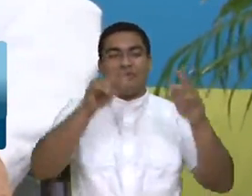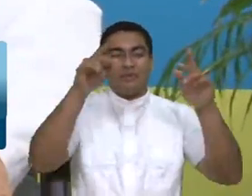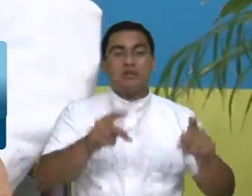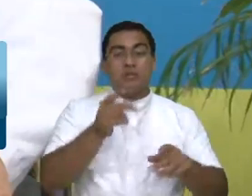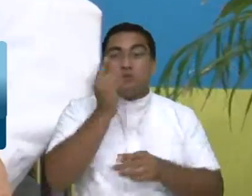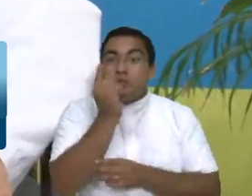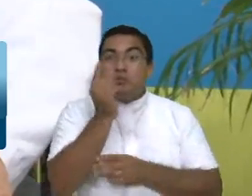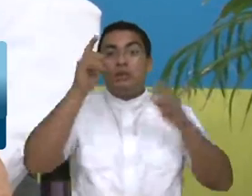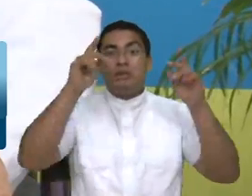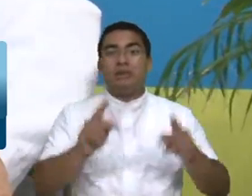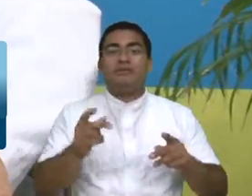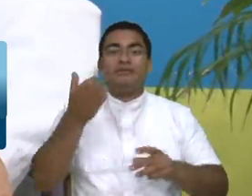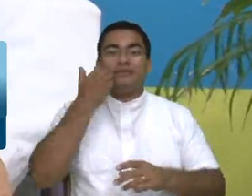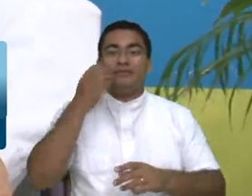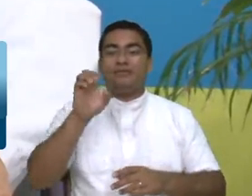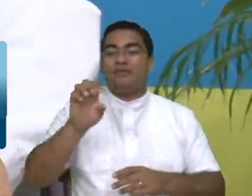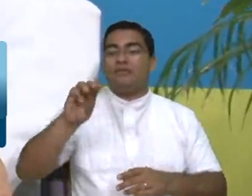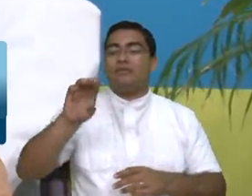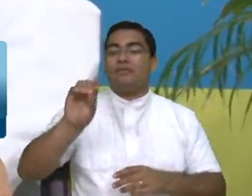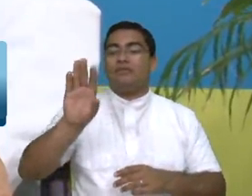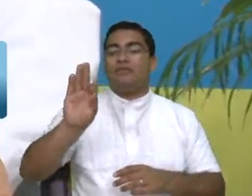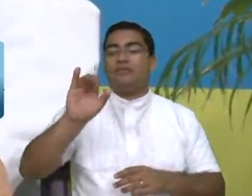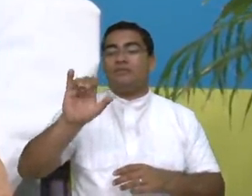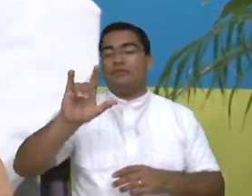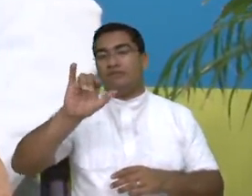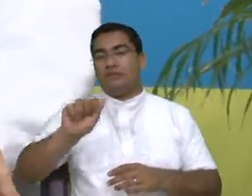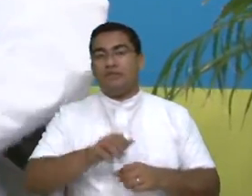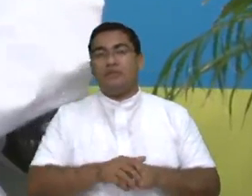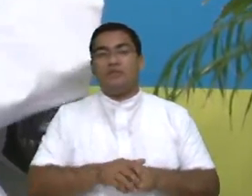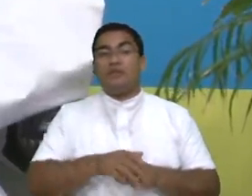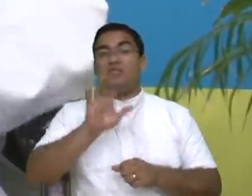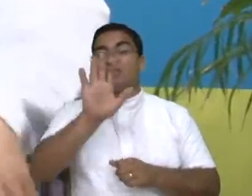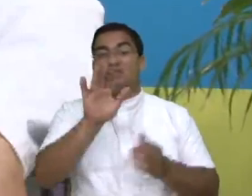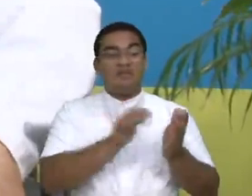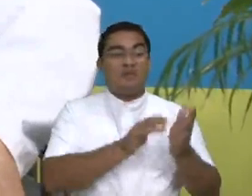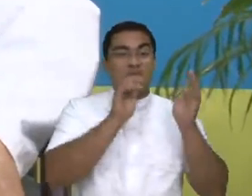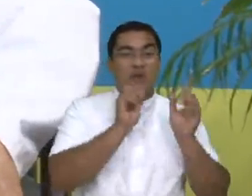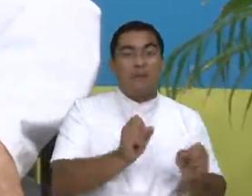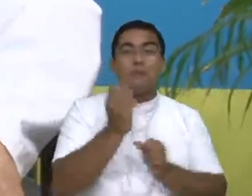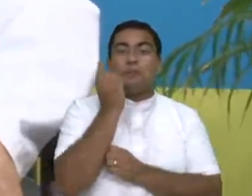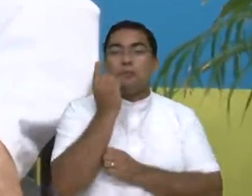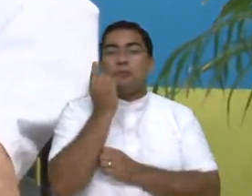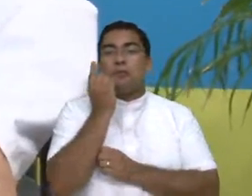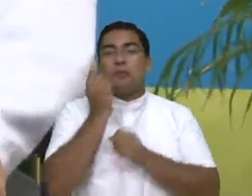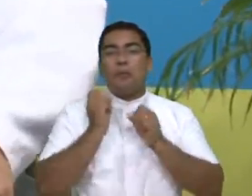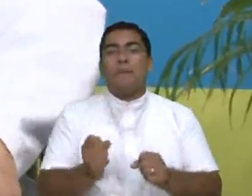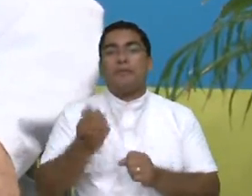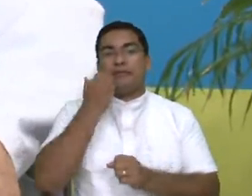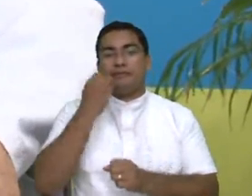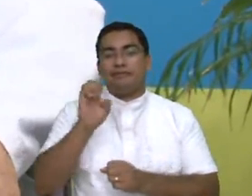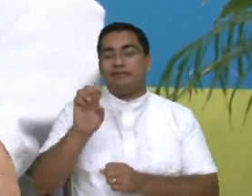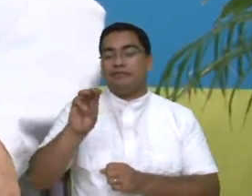10.000. En general persona, o uno por 5.000 varones, porque recordemos que es una enfermedad de hombres prácticamente. En Nicaragua